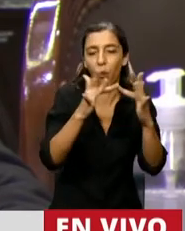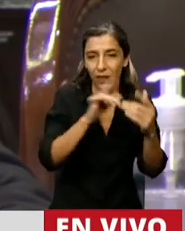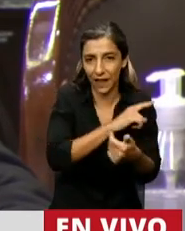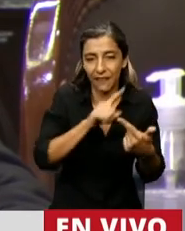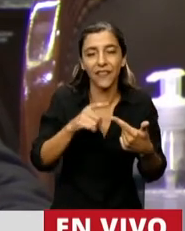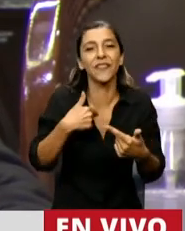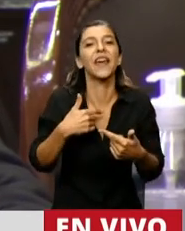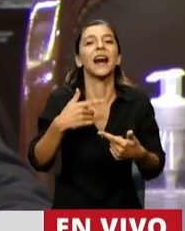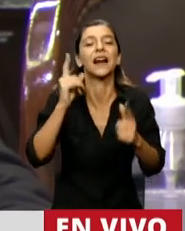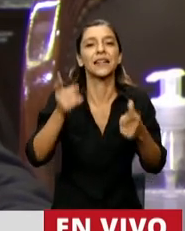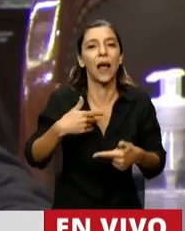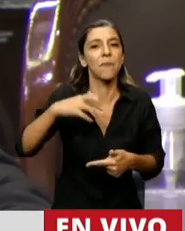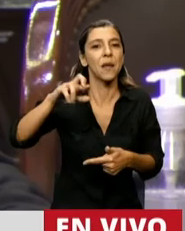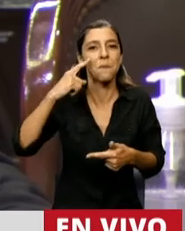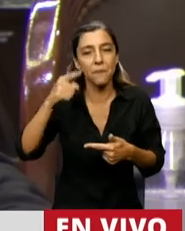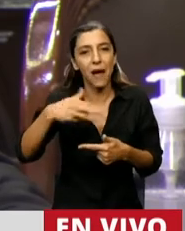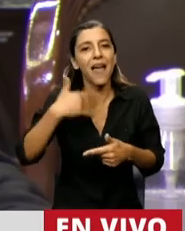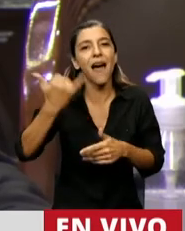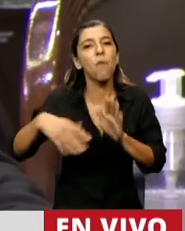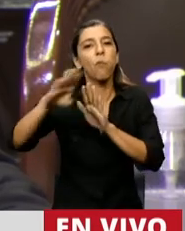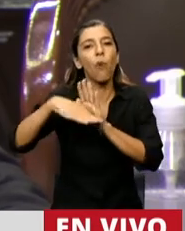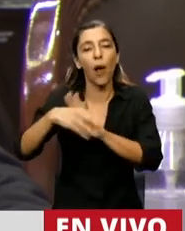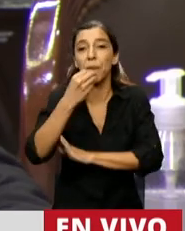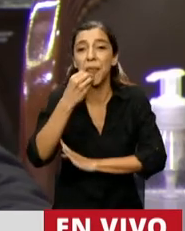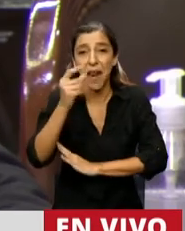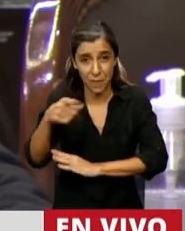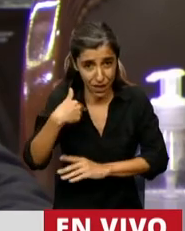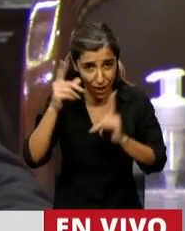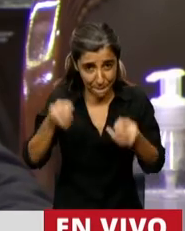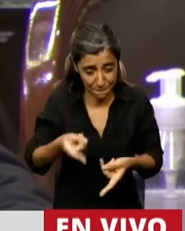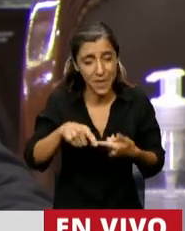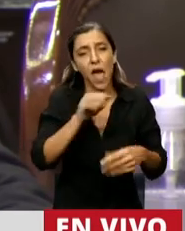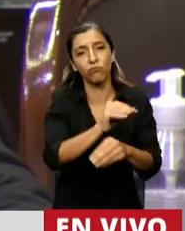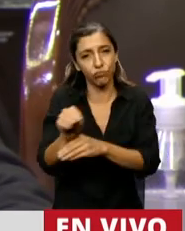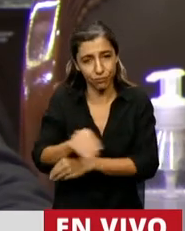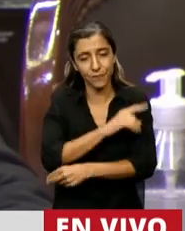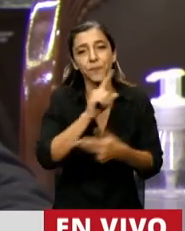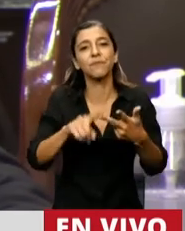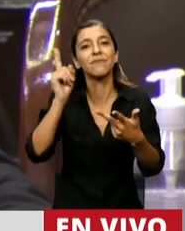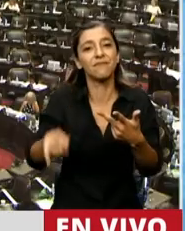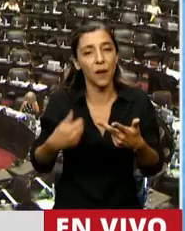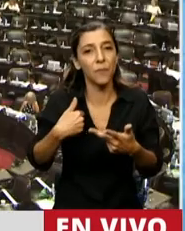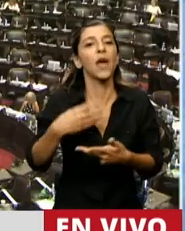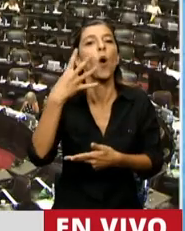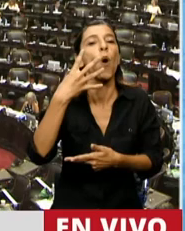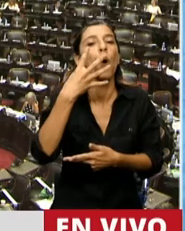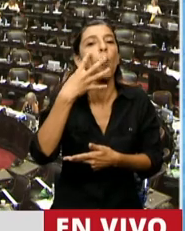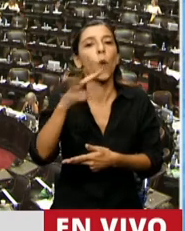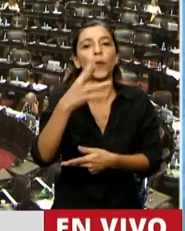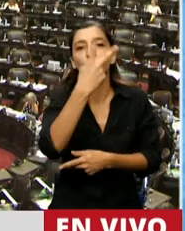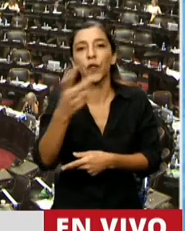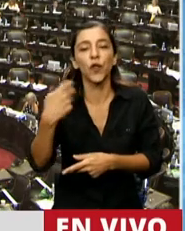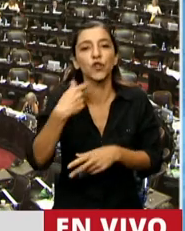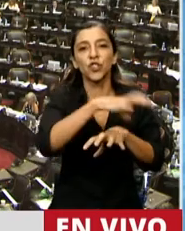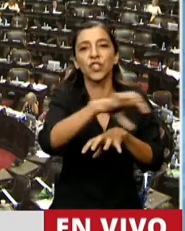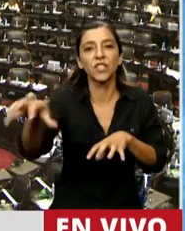afiliados del PAMI por el programa alimentario, así como el refuerzo a los 4.200 centros de